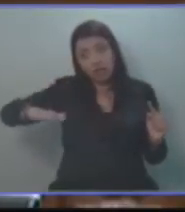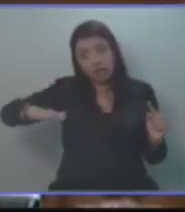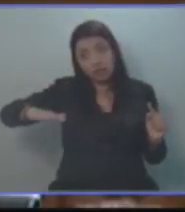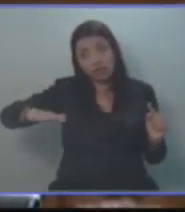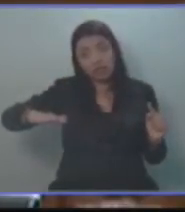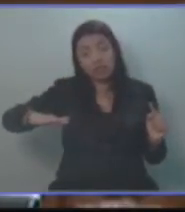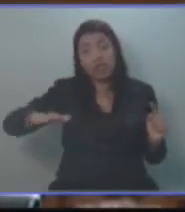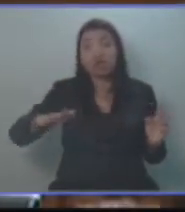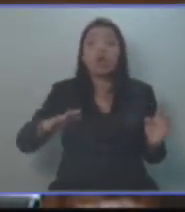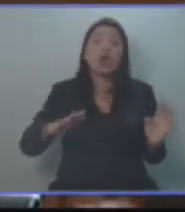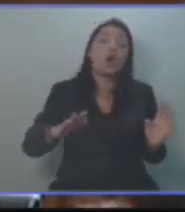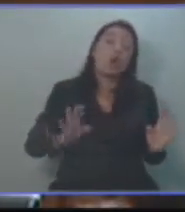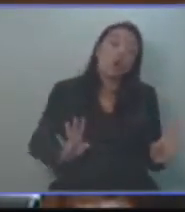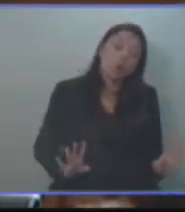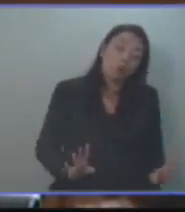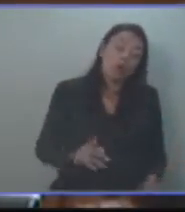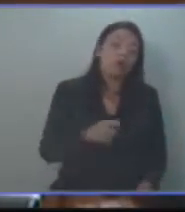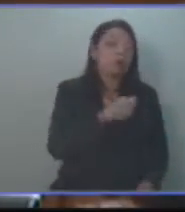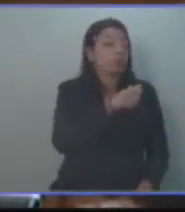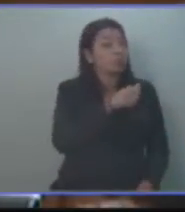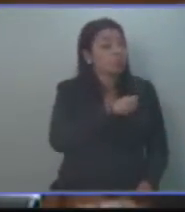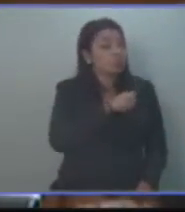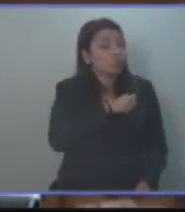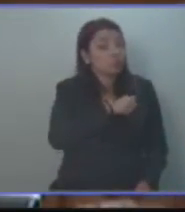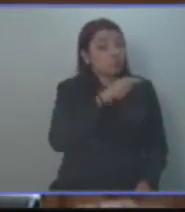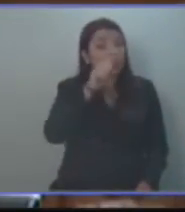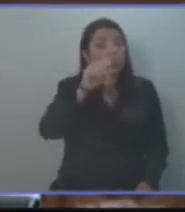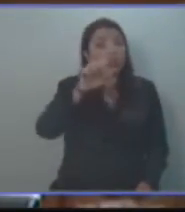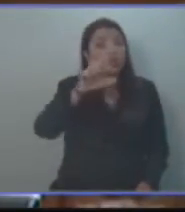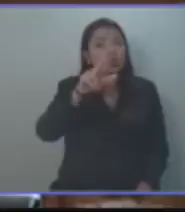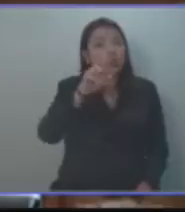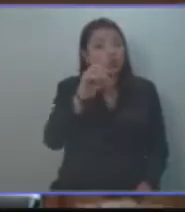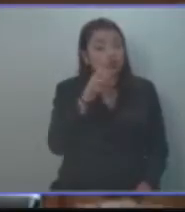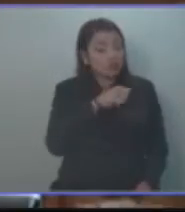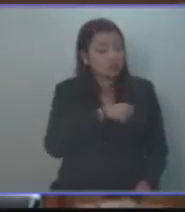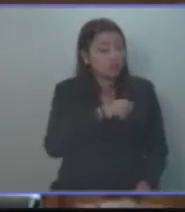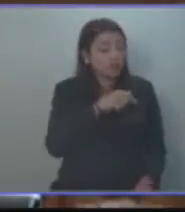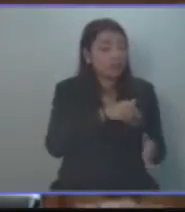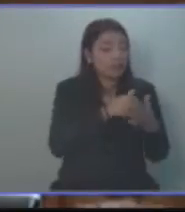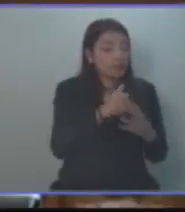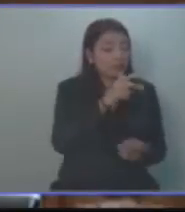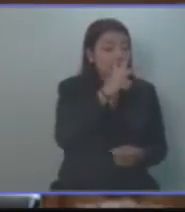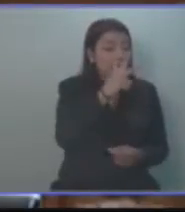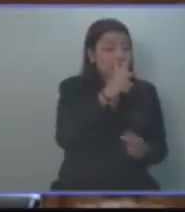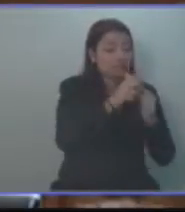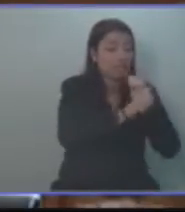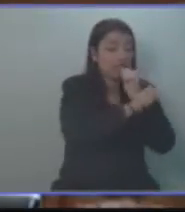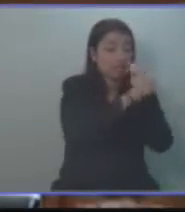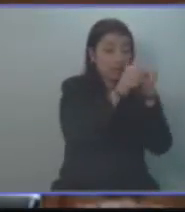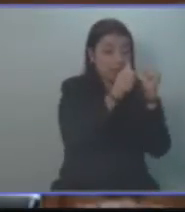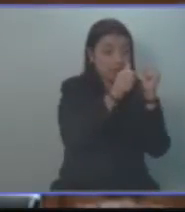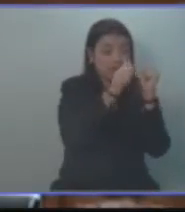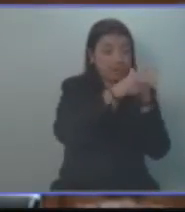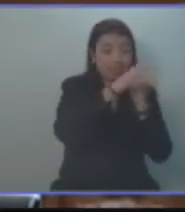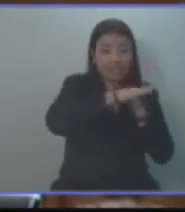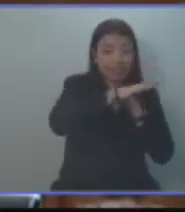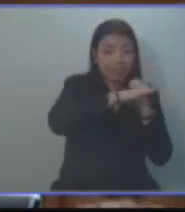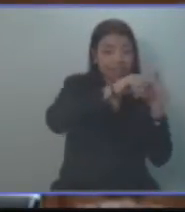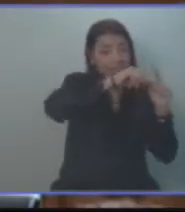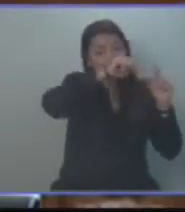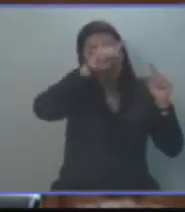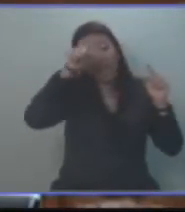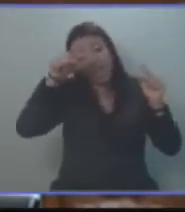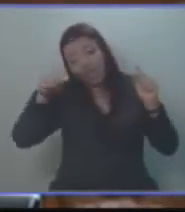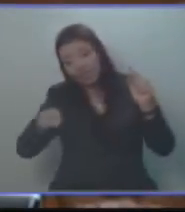turno, este iniciará a las 15 horas y terminará a las 7 de la mañana del siguiente día, no excediendo